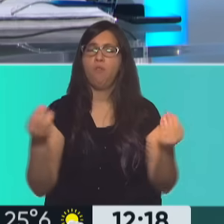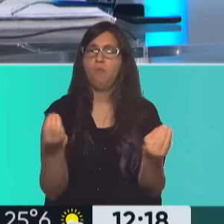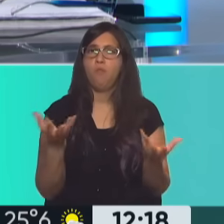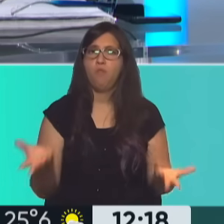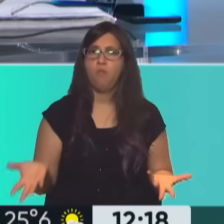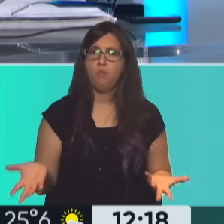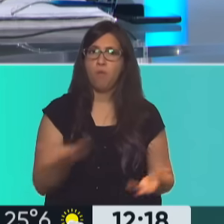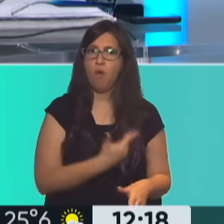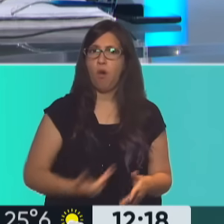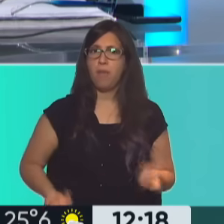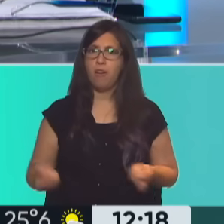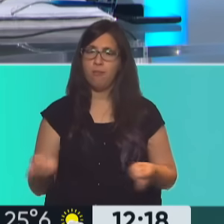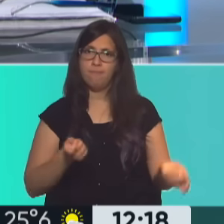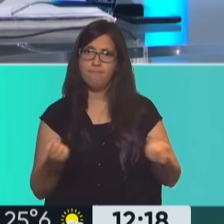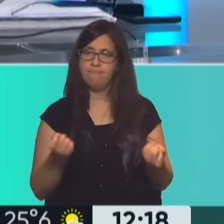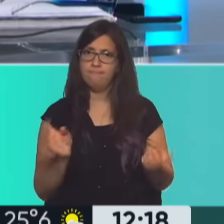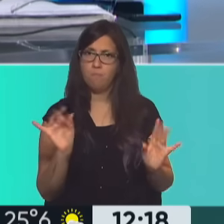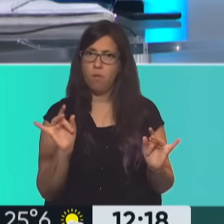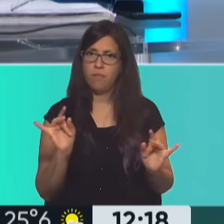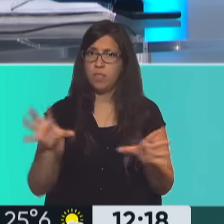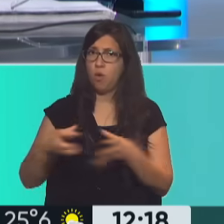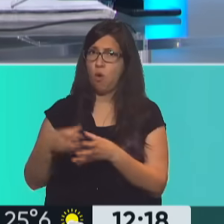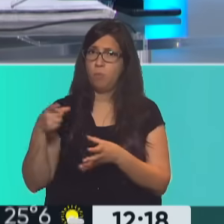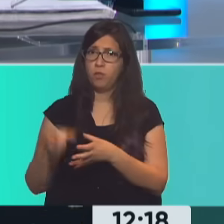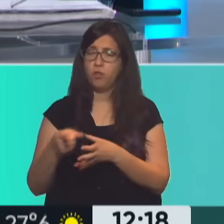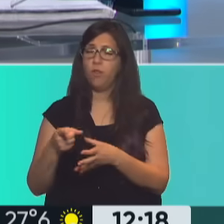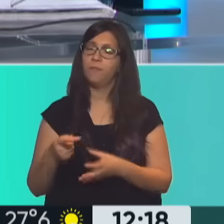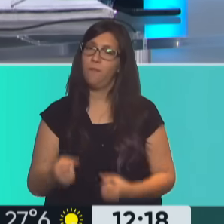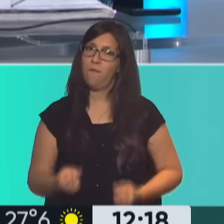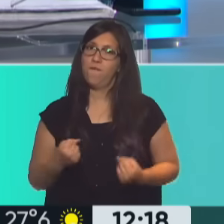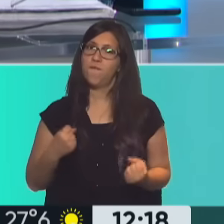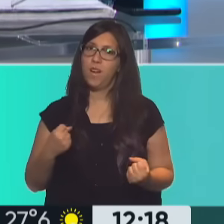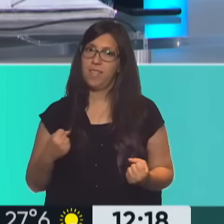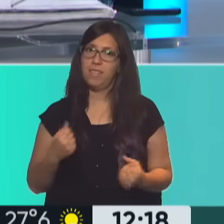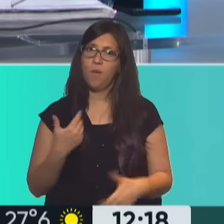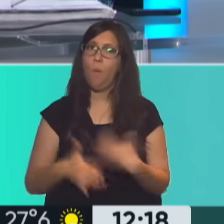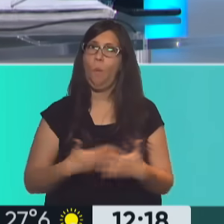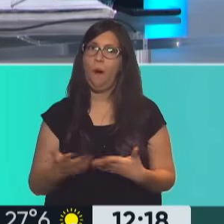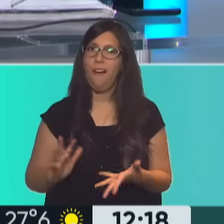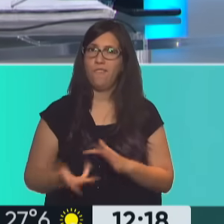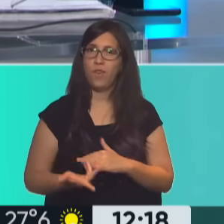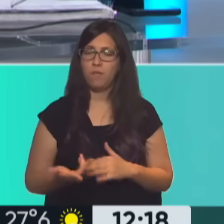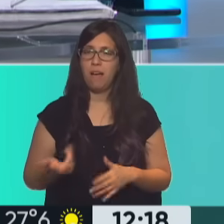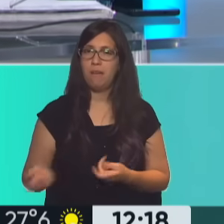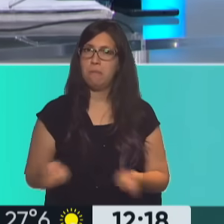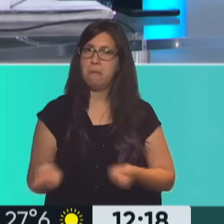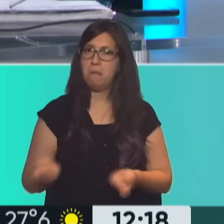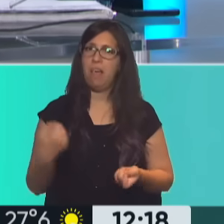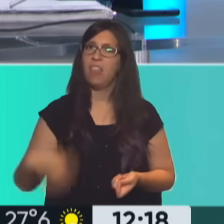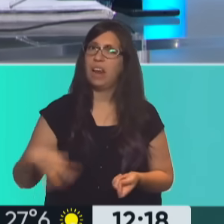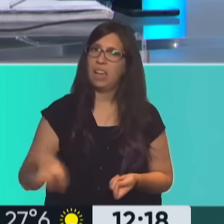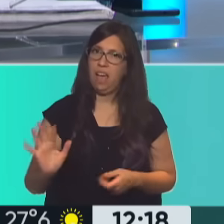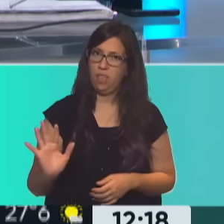parte del gobierno y una oposición que está jugando elementos muy muy delicados y